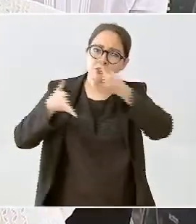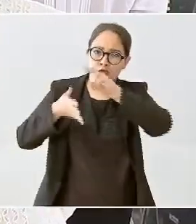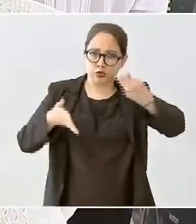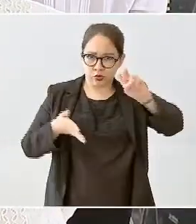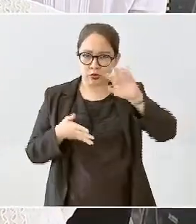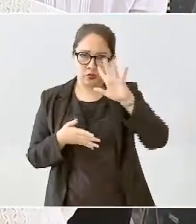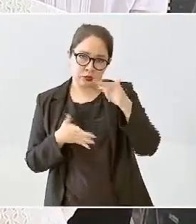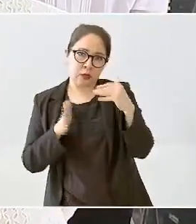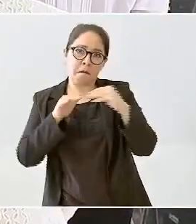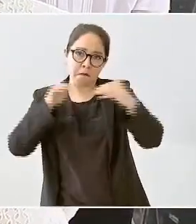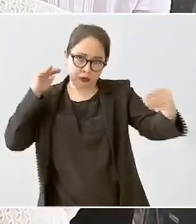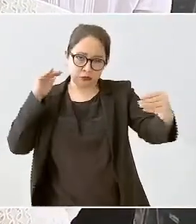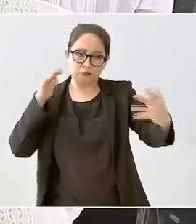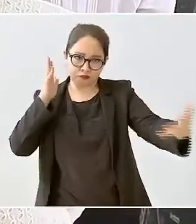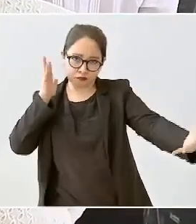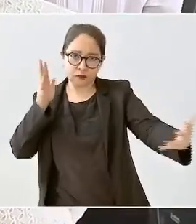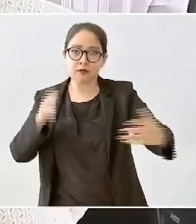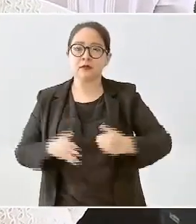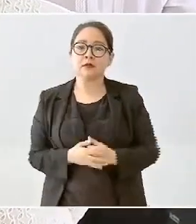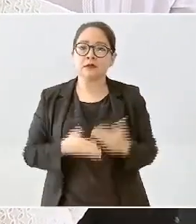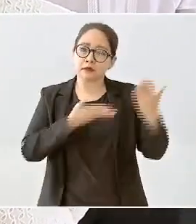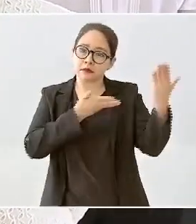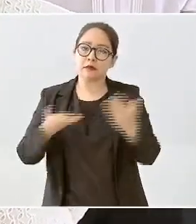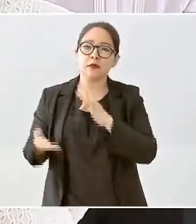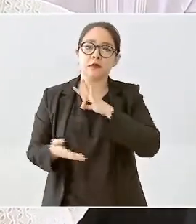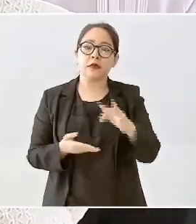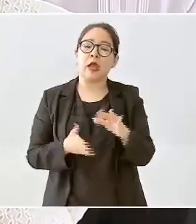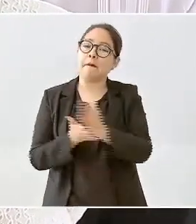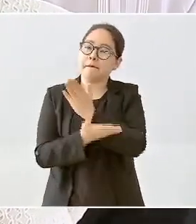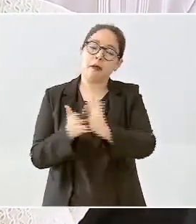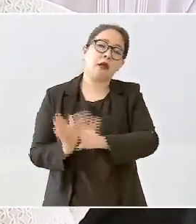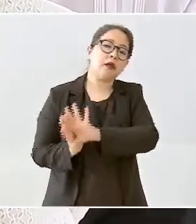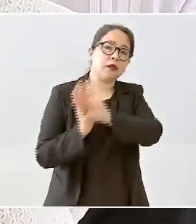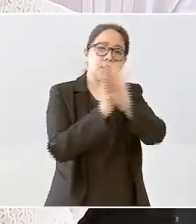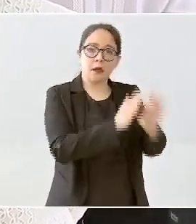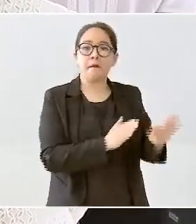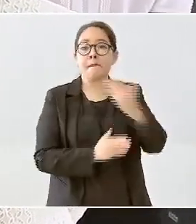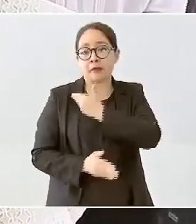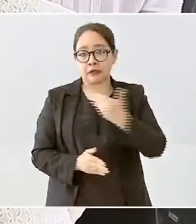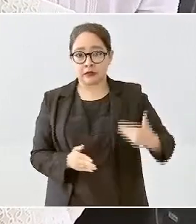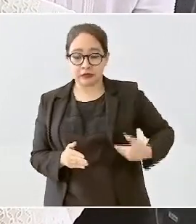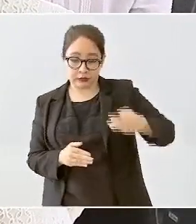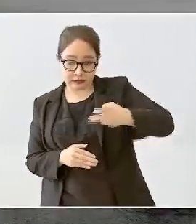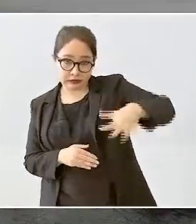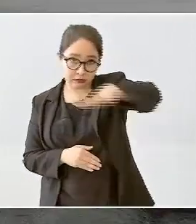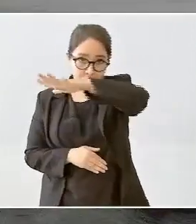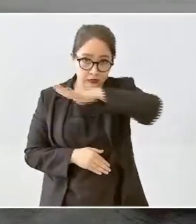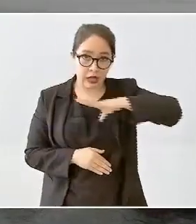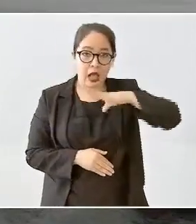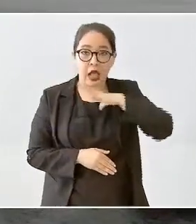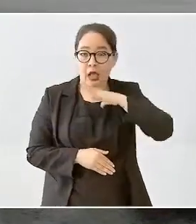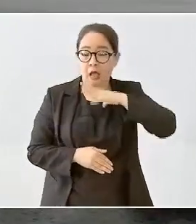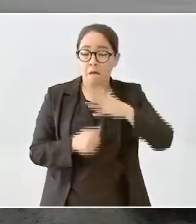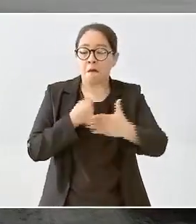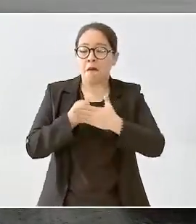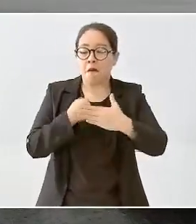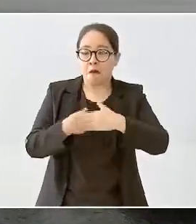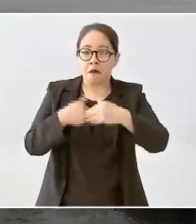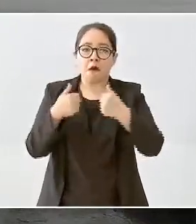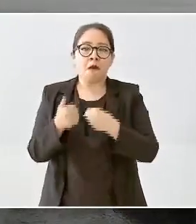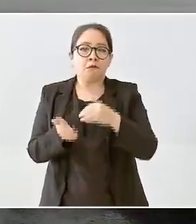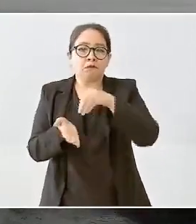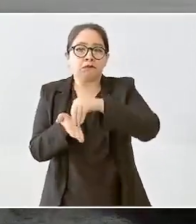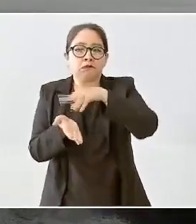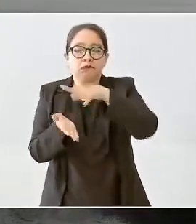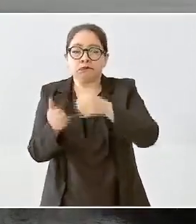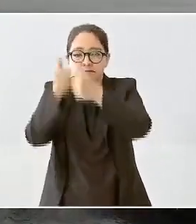eslora. Por otra parte, señor presidente, en esta zona estamos planeando el que se instale la terminal de etano.